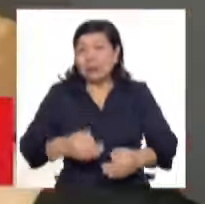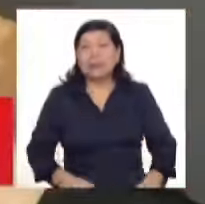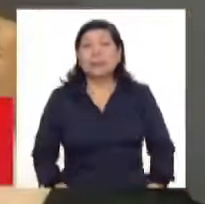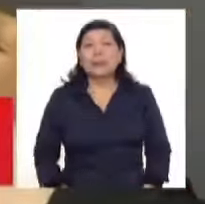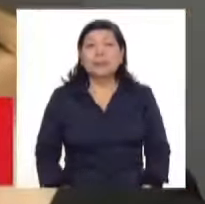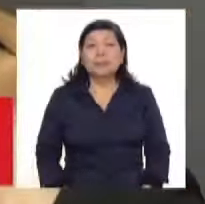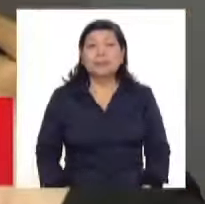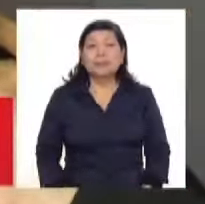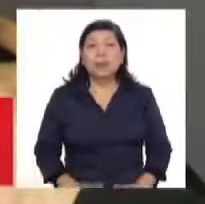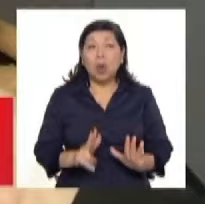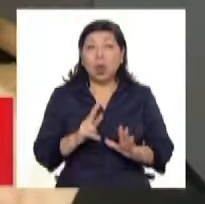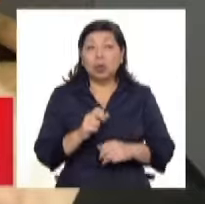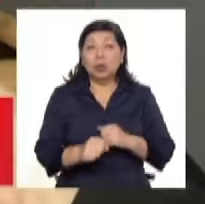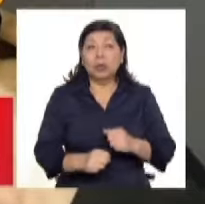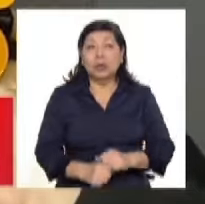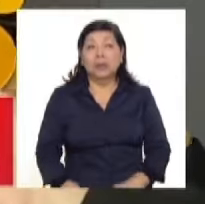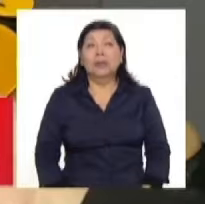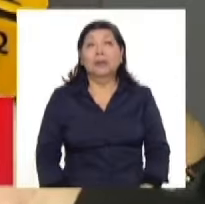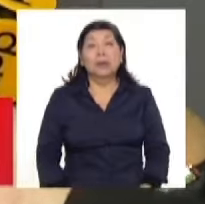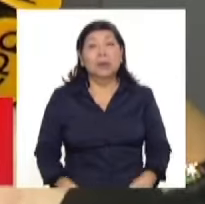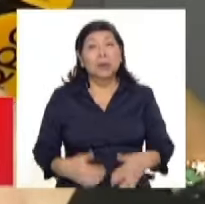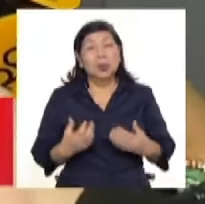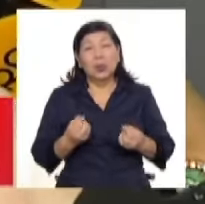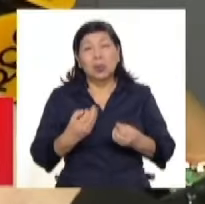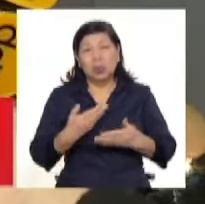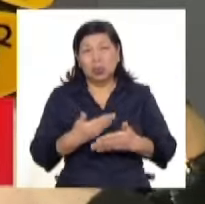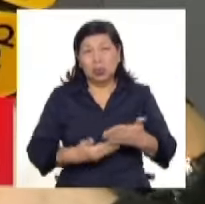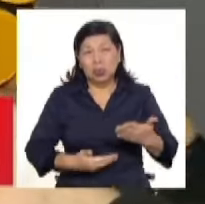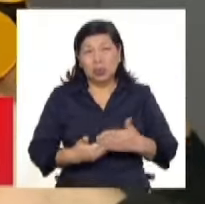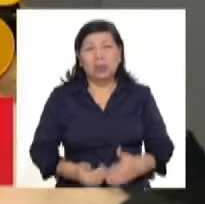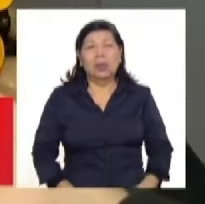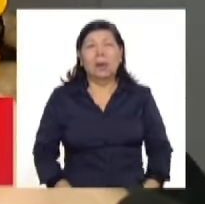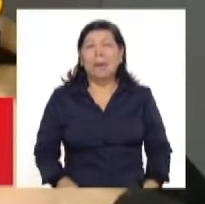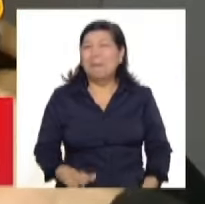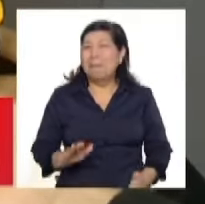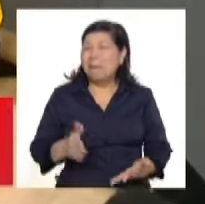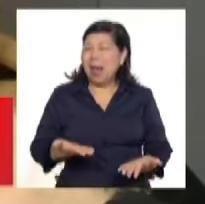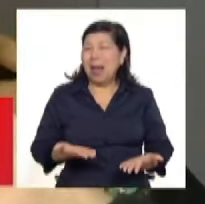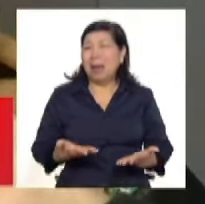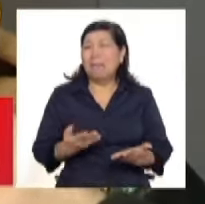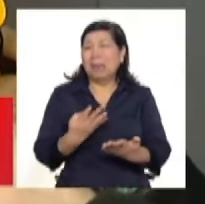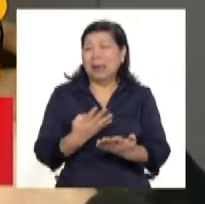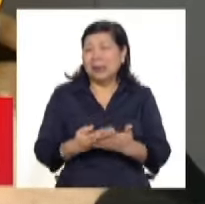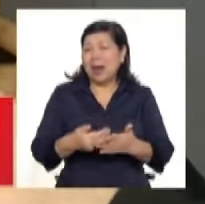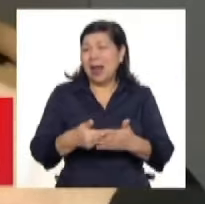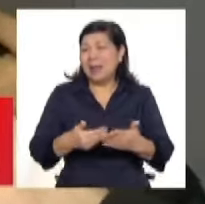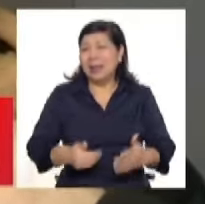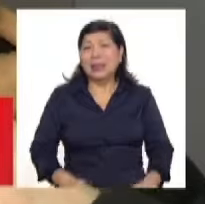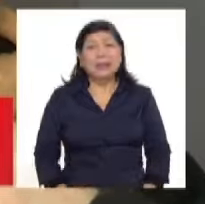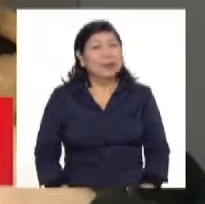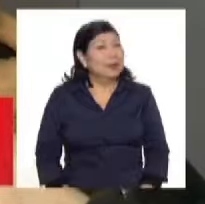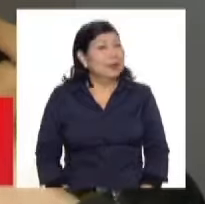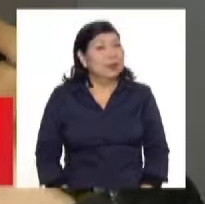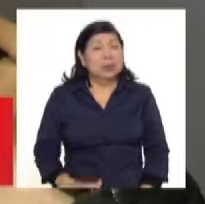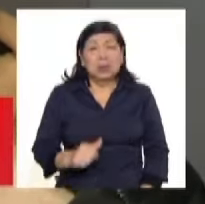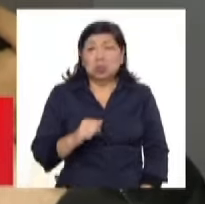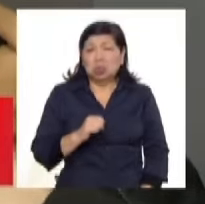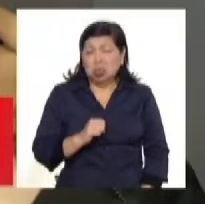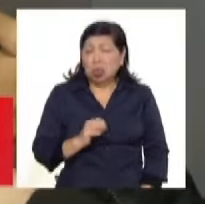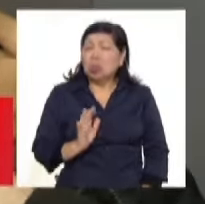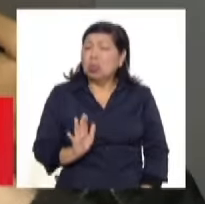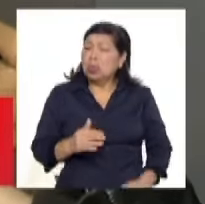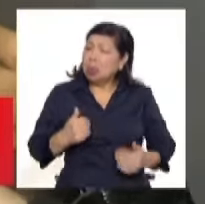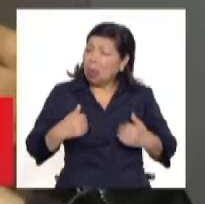justicia. 8 años además cargados de arbitrariedades, de injusticias, de prisiones preventivas. Yo